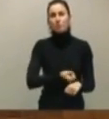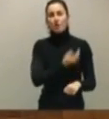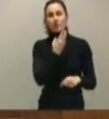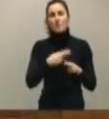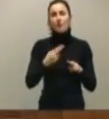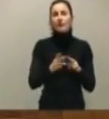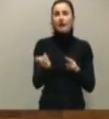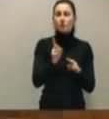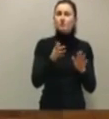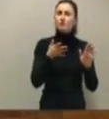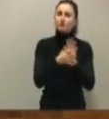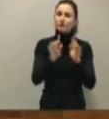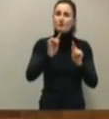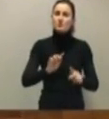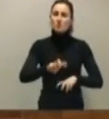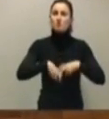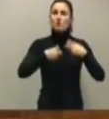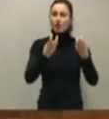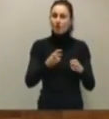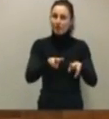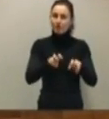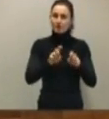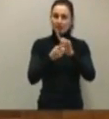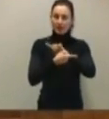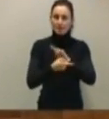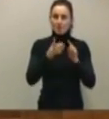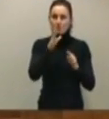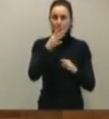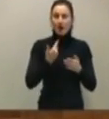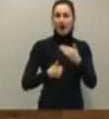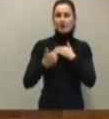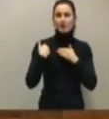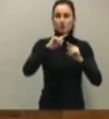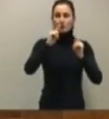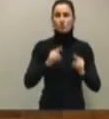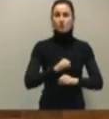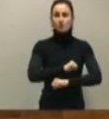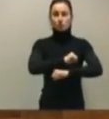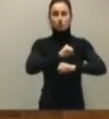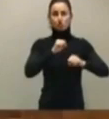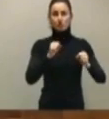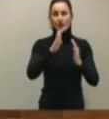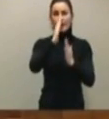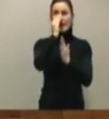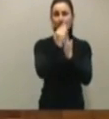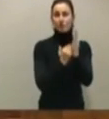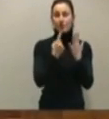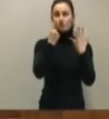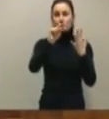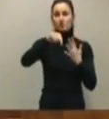son unos presupuestos de cambio. En Asturias, el presupuesto consolidado de la comunidad se reduce